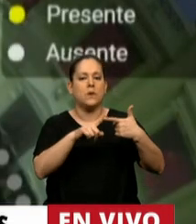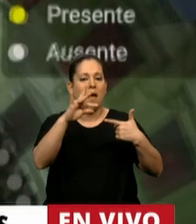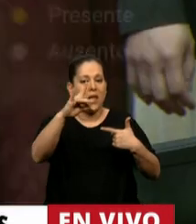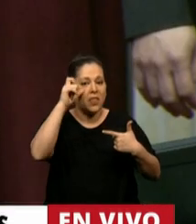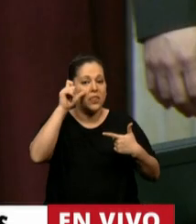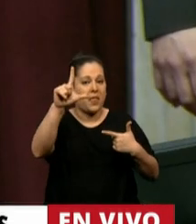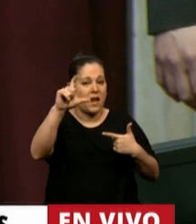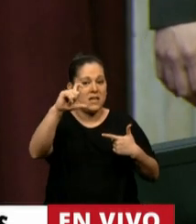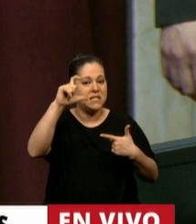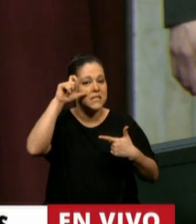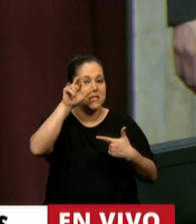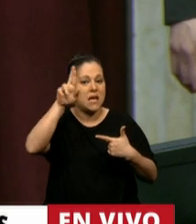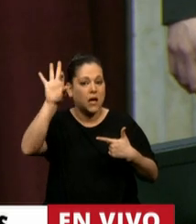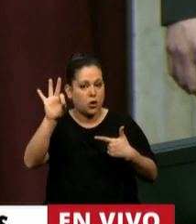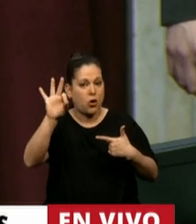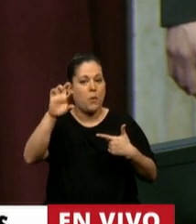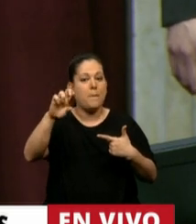Gonzalo Pedro